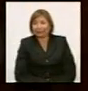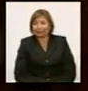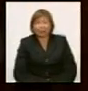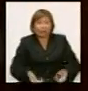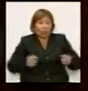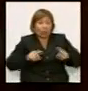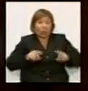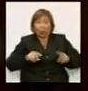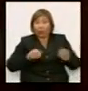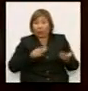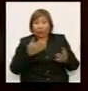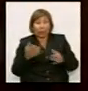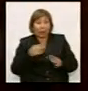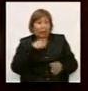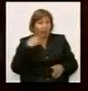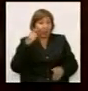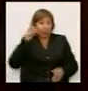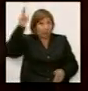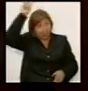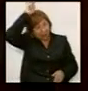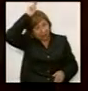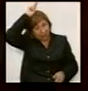Cuando moría un inca,